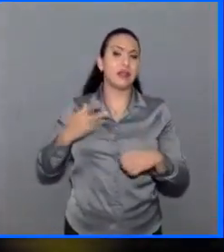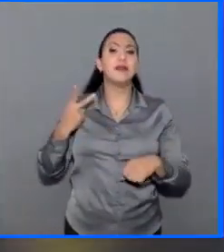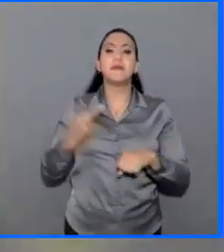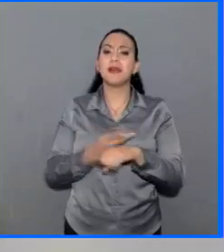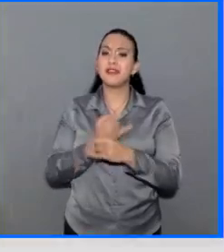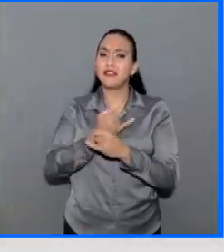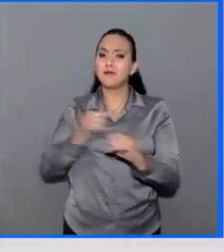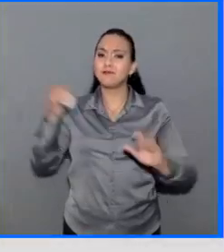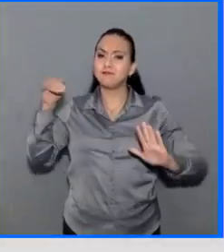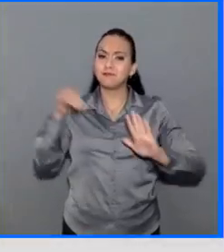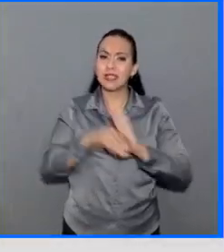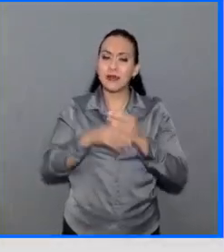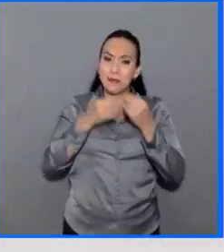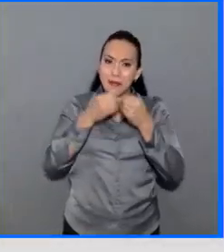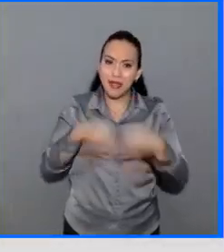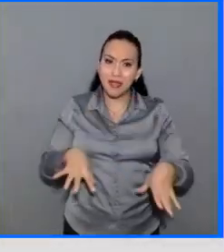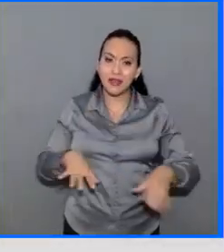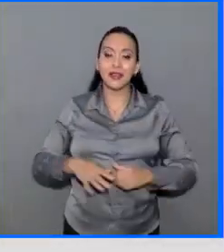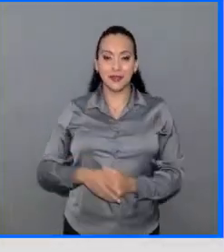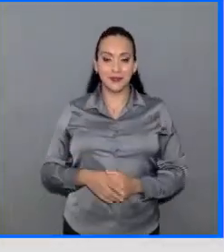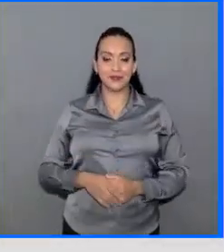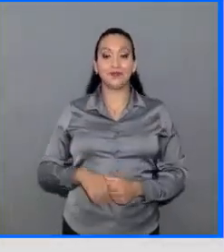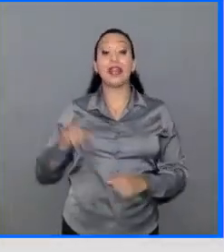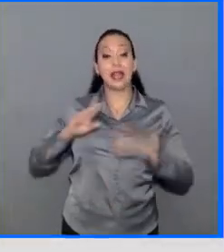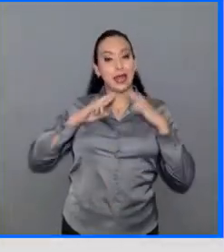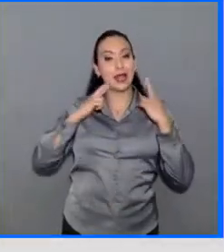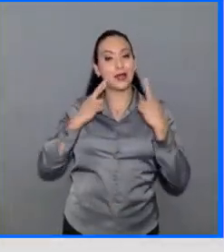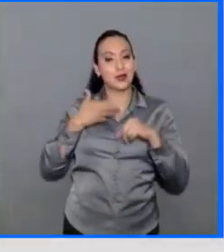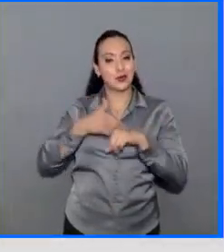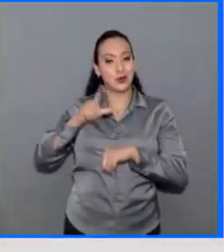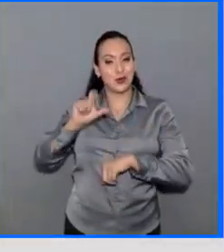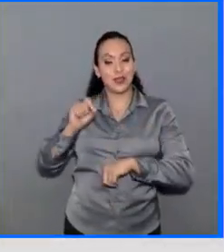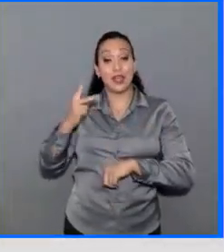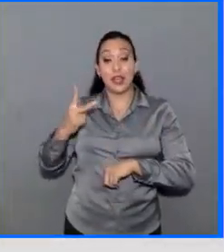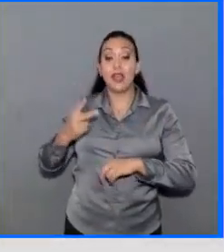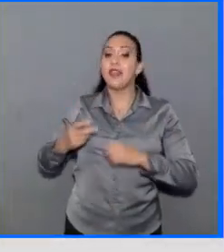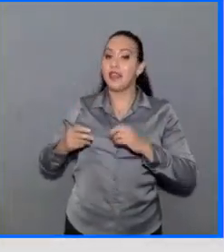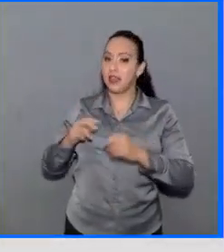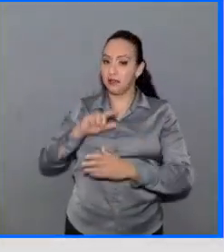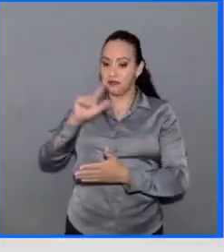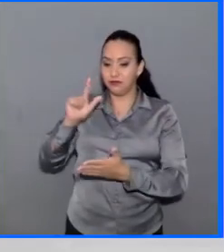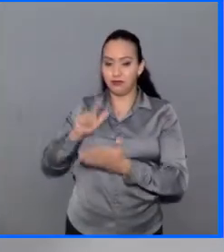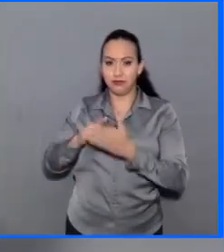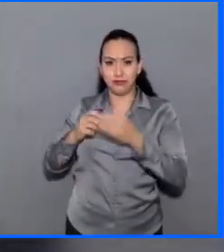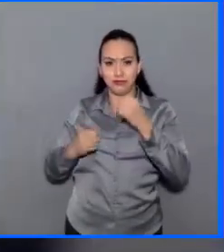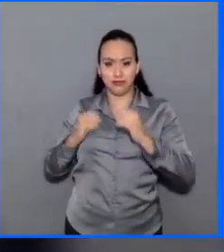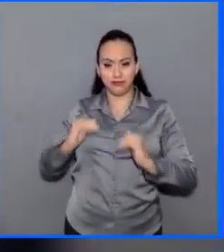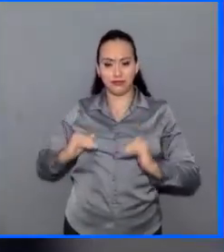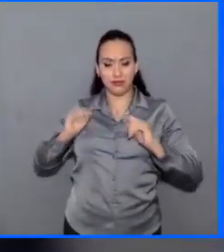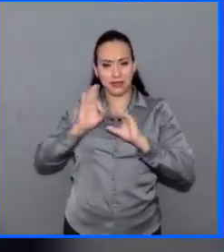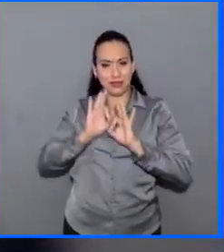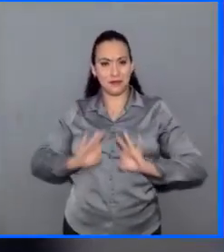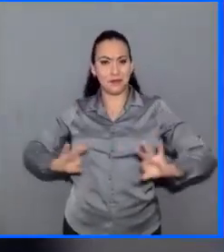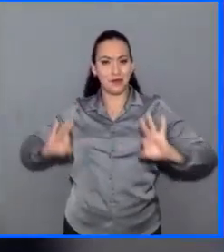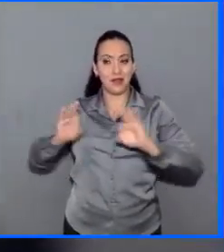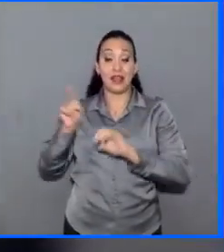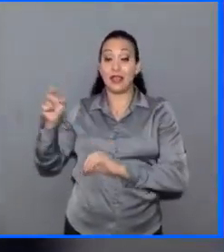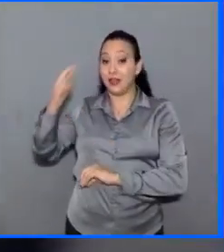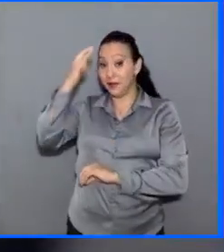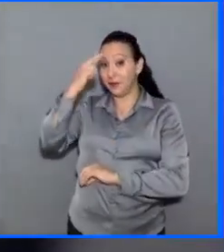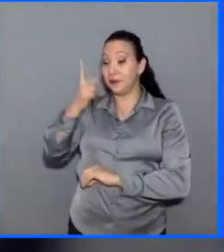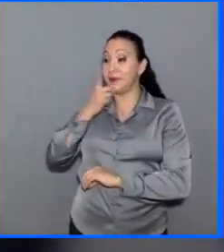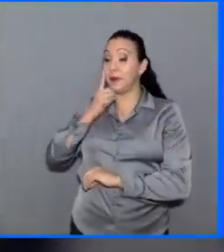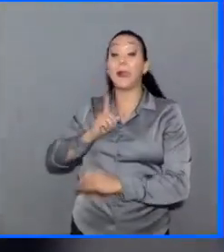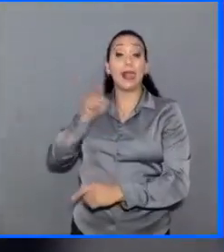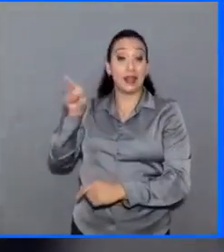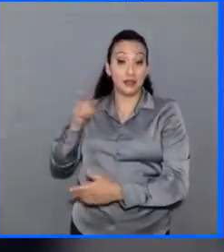judicial. Durante la 22ª Cumbre Judicial Iberoamericana en República Dominicana, a la que asistió la ministra presidenta